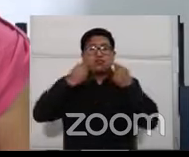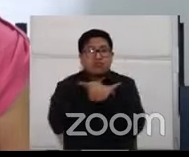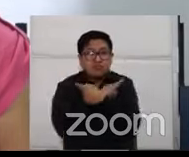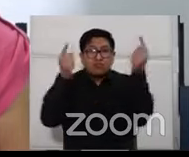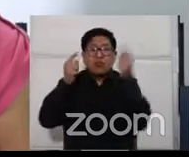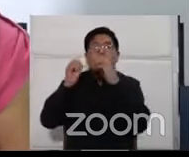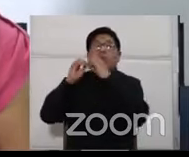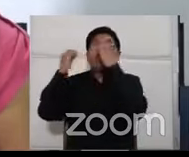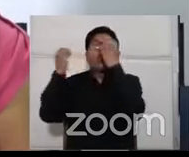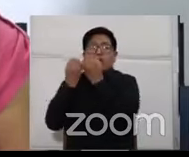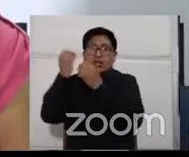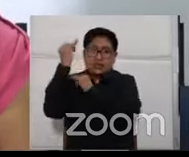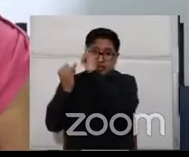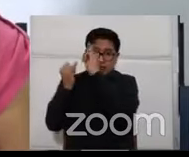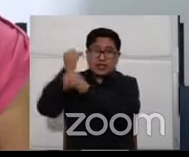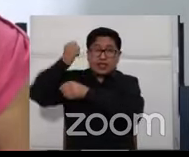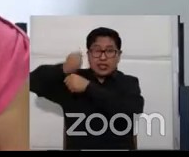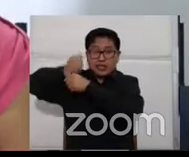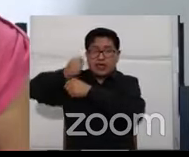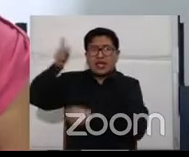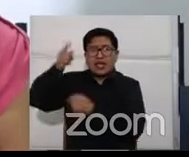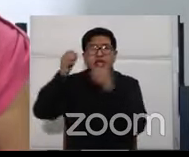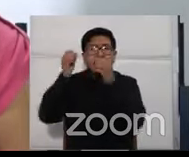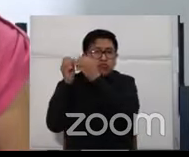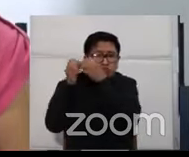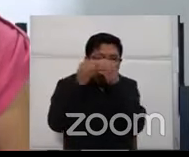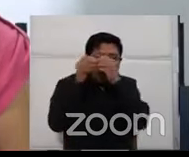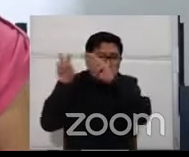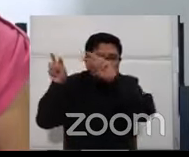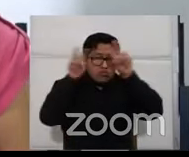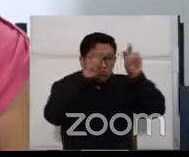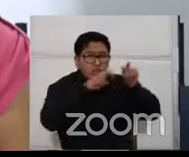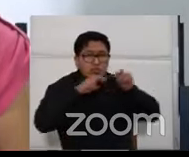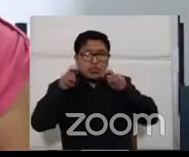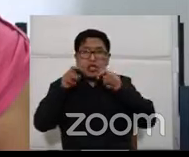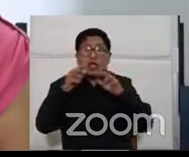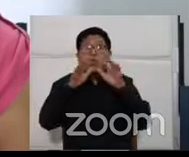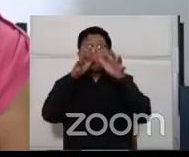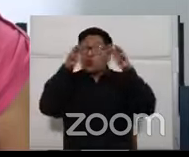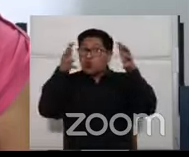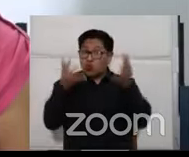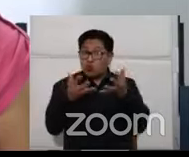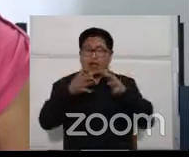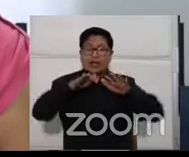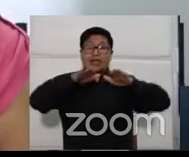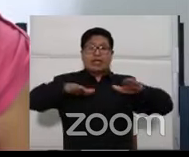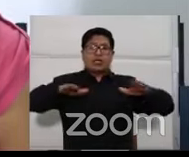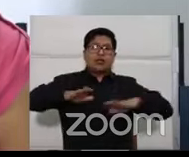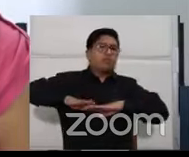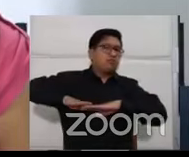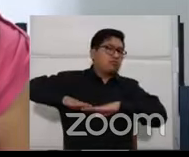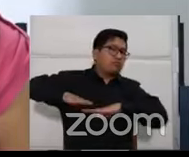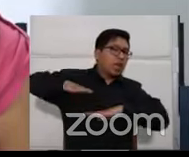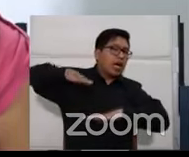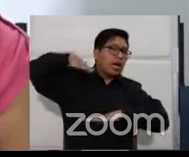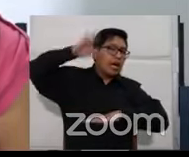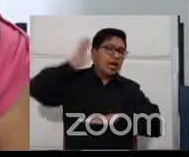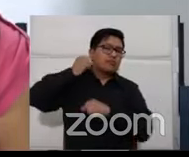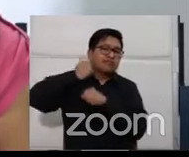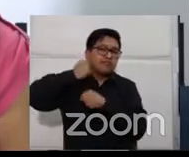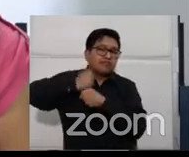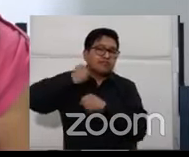trabajo señalan que a nivel mundial el trabajo infantil se ha elevado en el mundo existen ciento millón